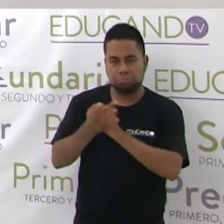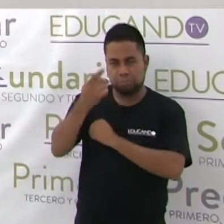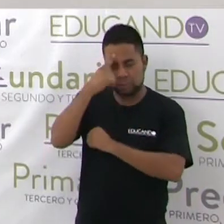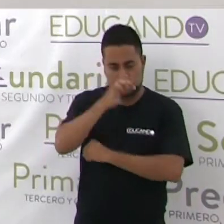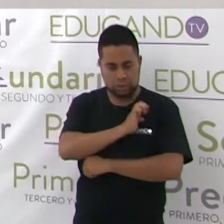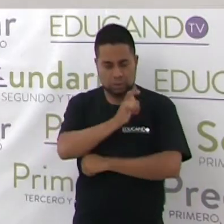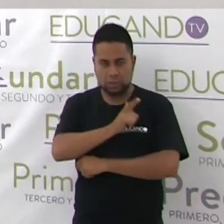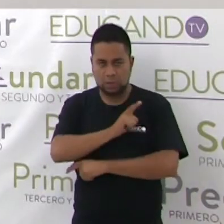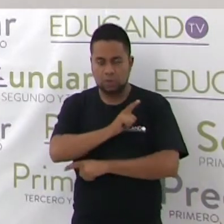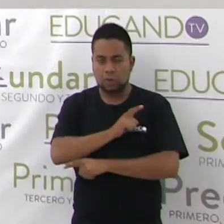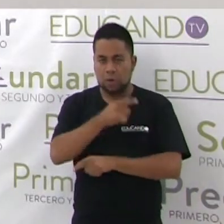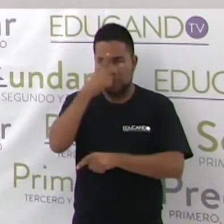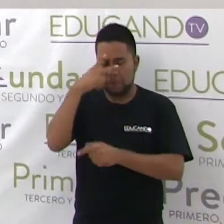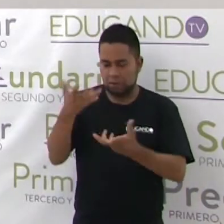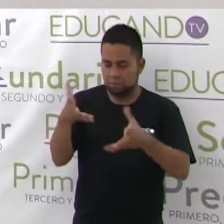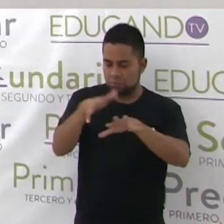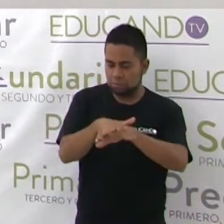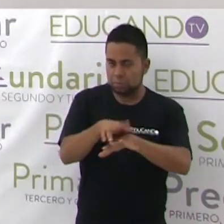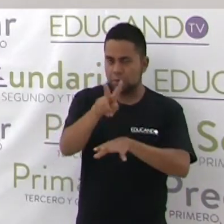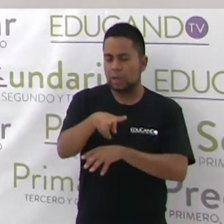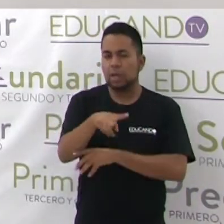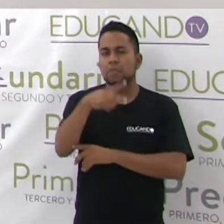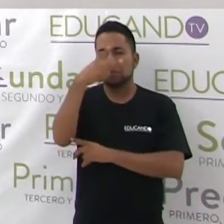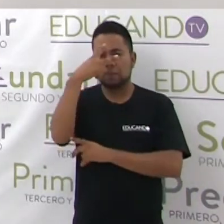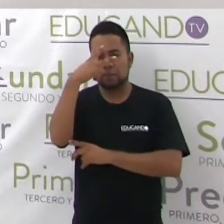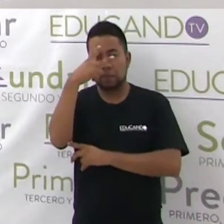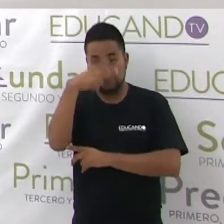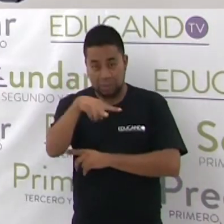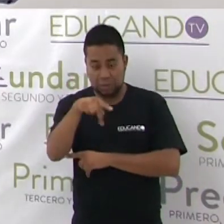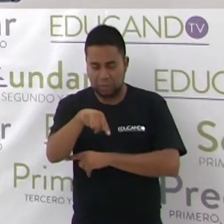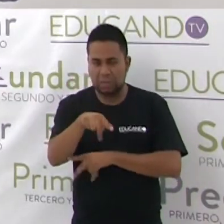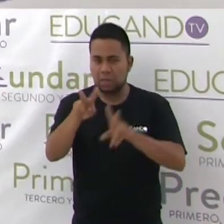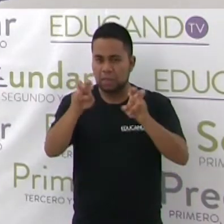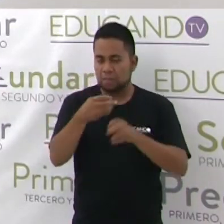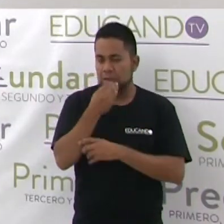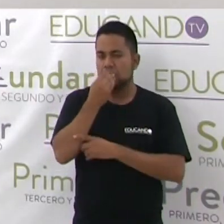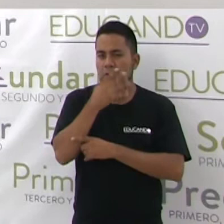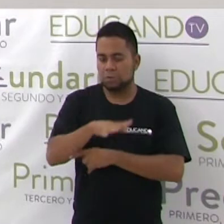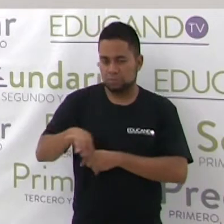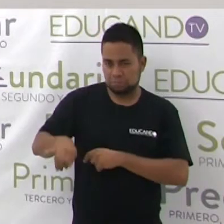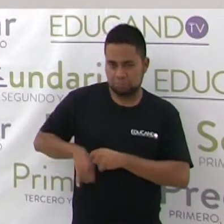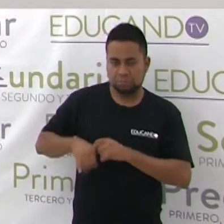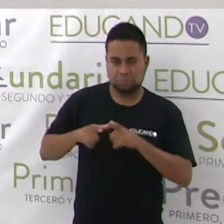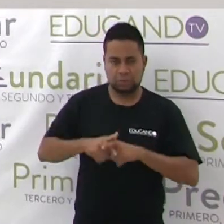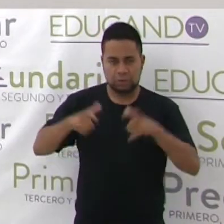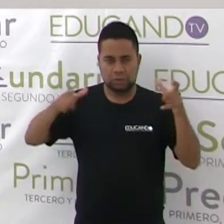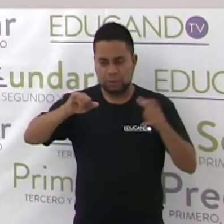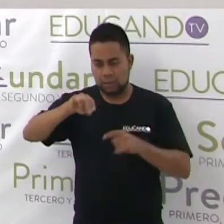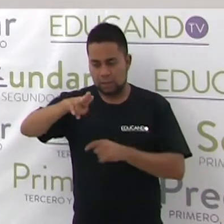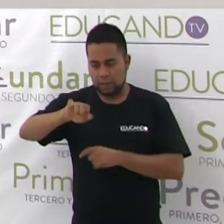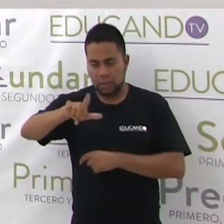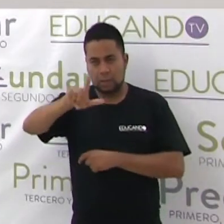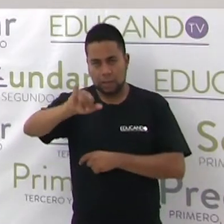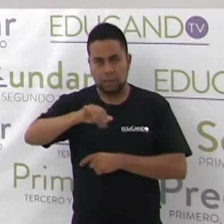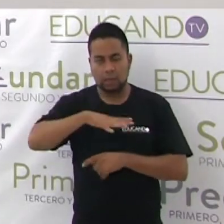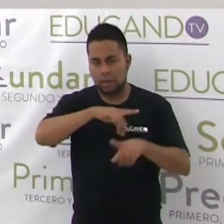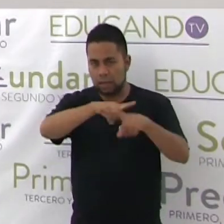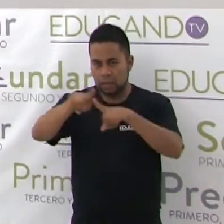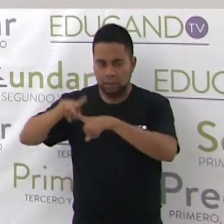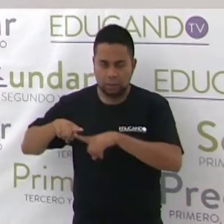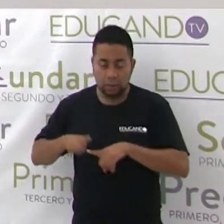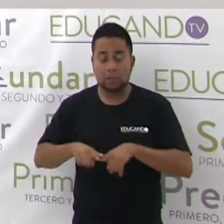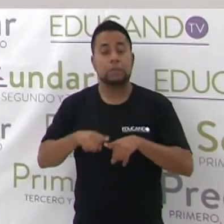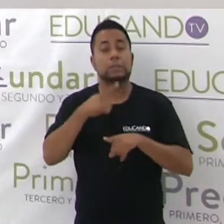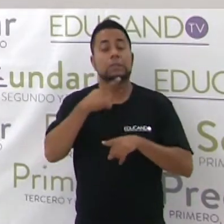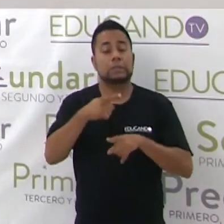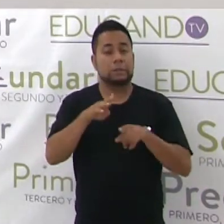de México. Sí, es un tema muy bonito, interesante y muy amplio. El INALI nos maneja mucho sobre la